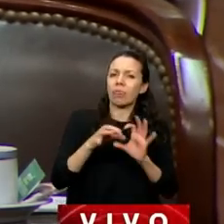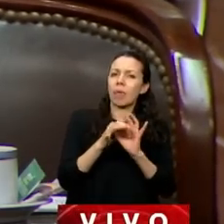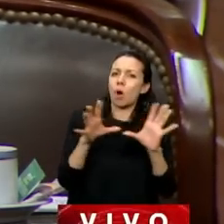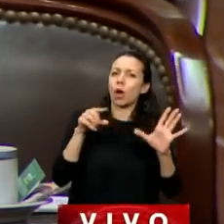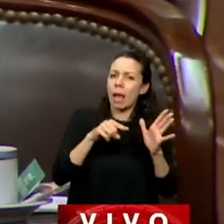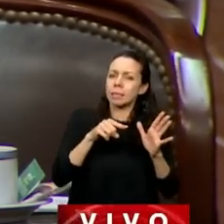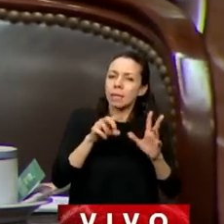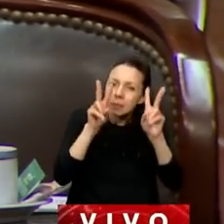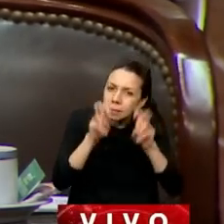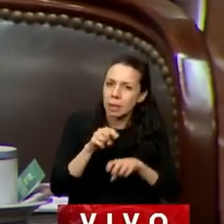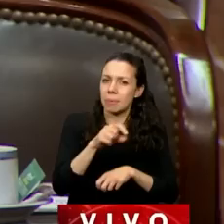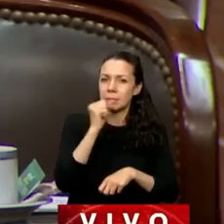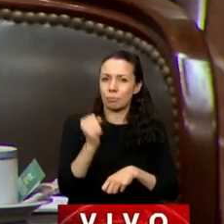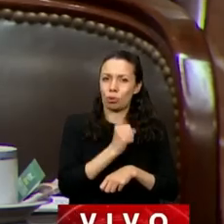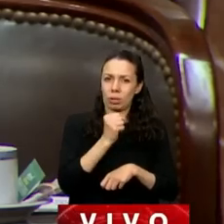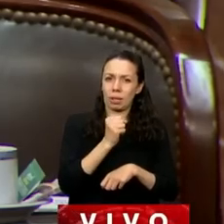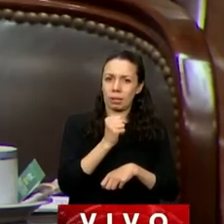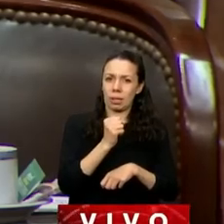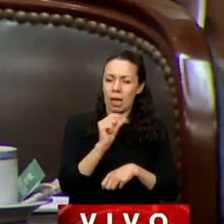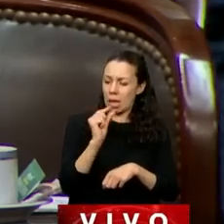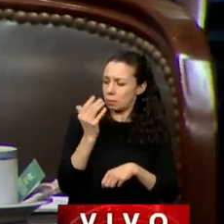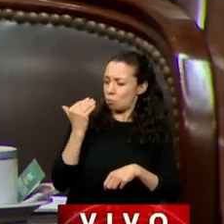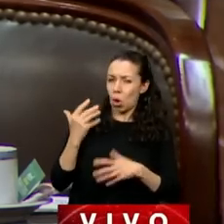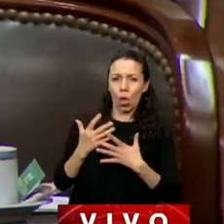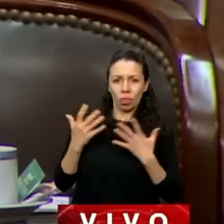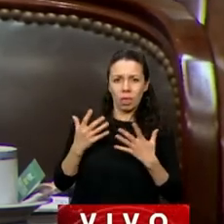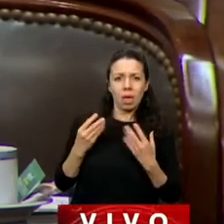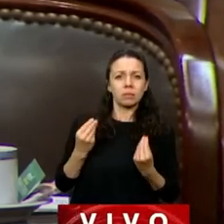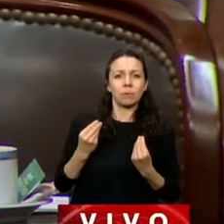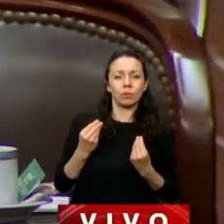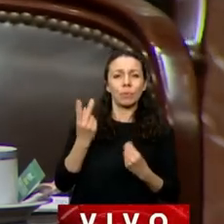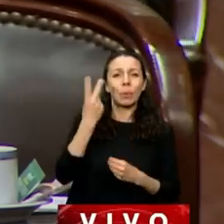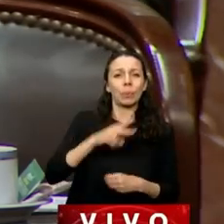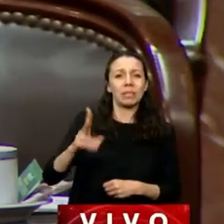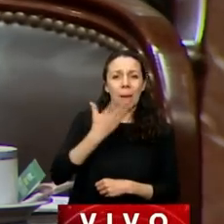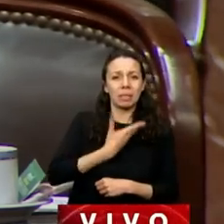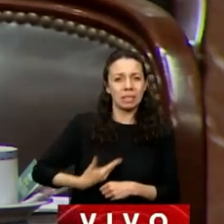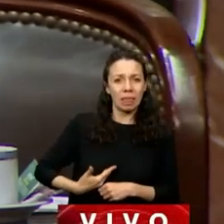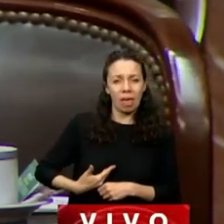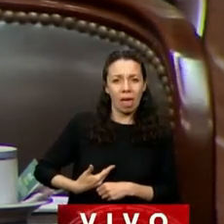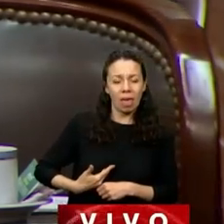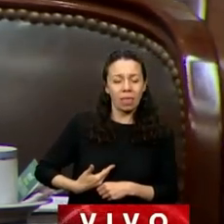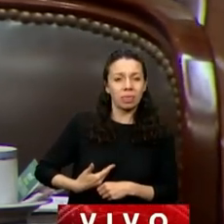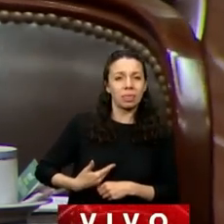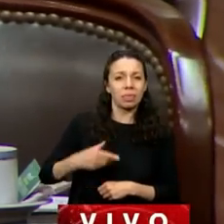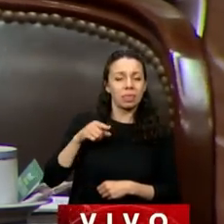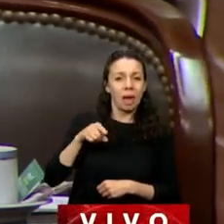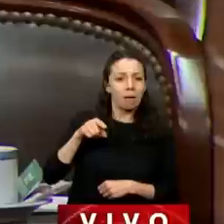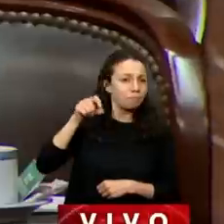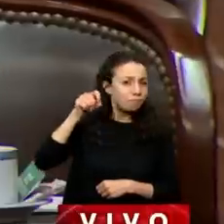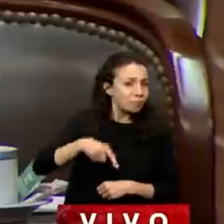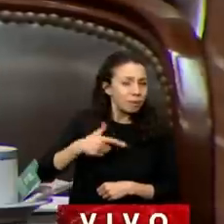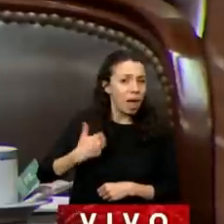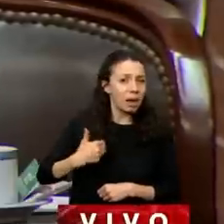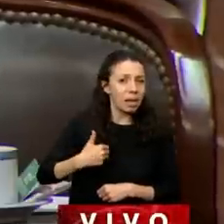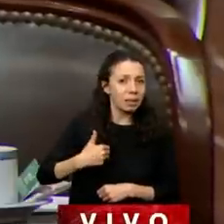es importante. Algo que hace pocos días sucedió con la vicepresidenta de la Nación Argentina